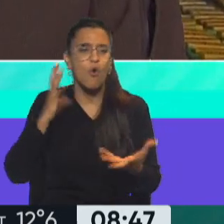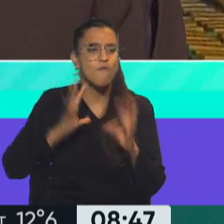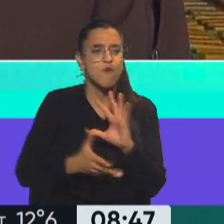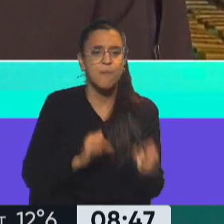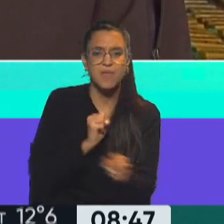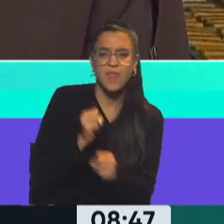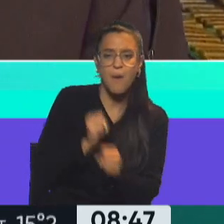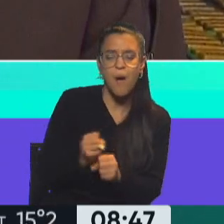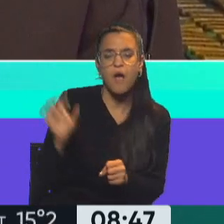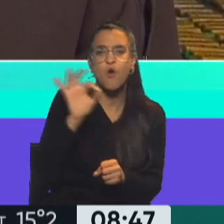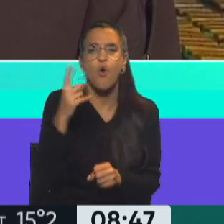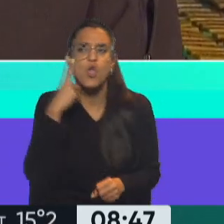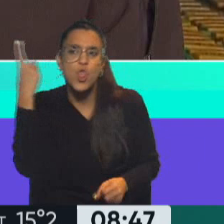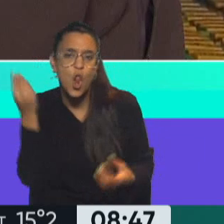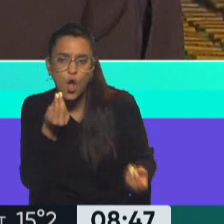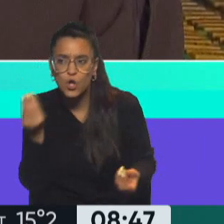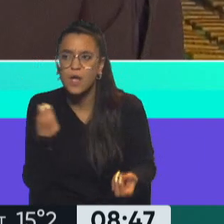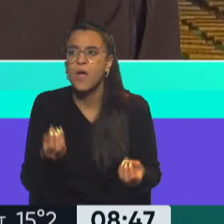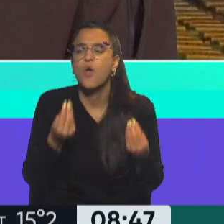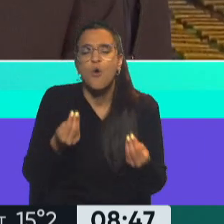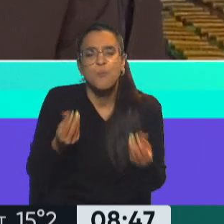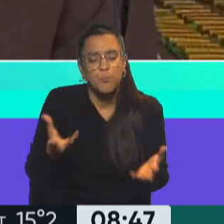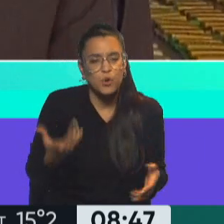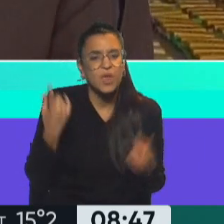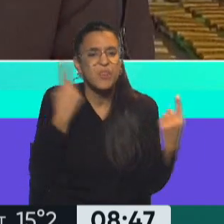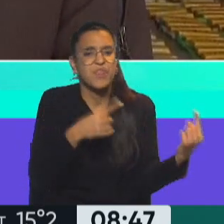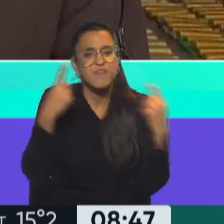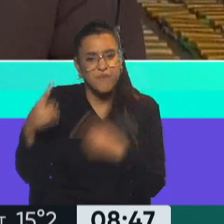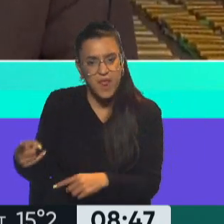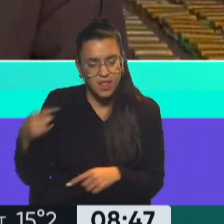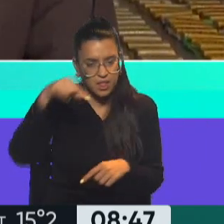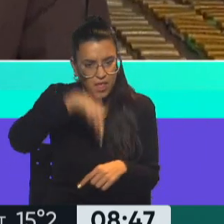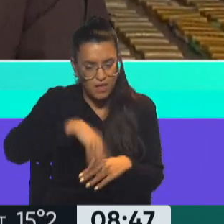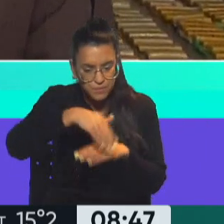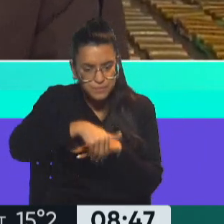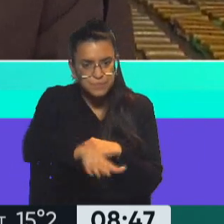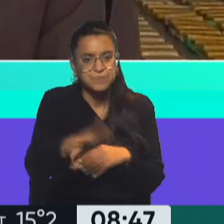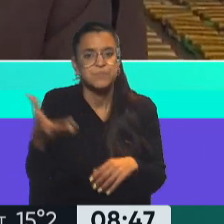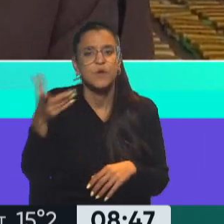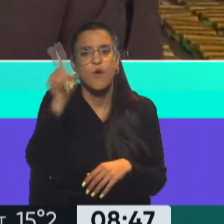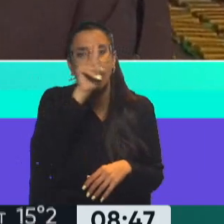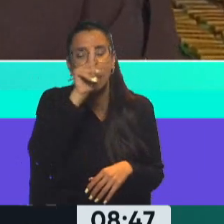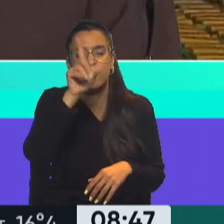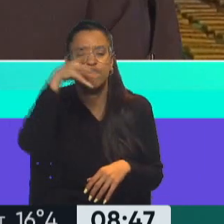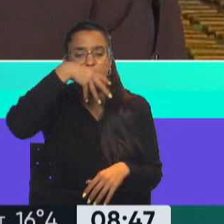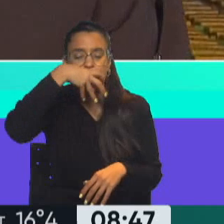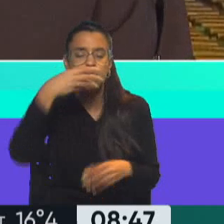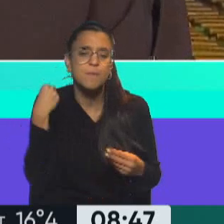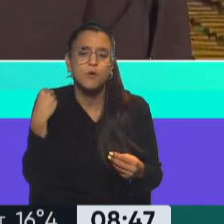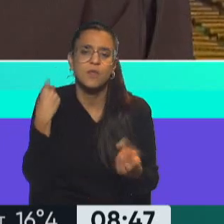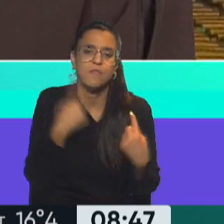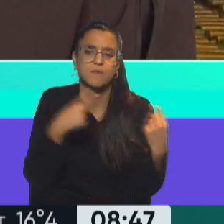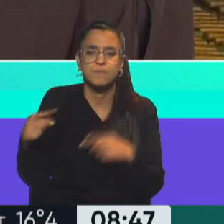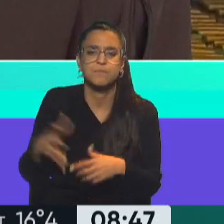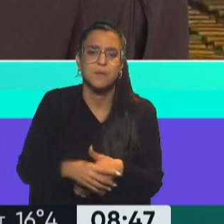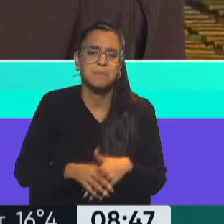procedimiento, ideológica? ¿Por qué sería diferente a partir de ahora con Fernández? Mire,